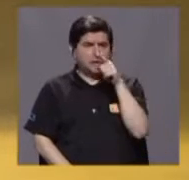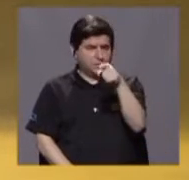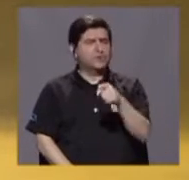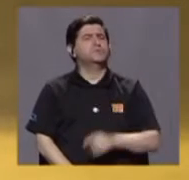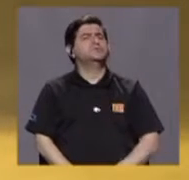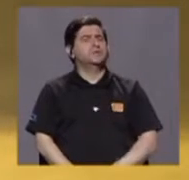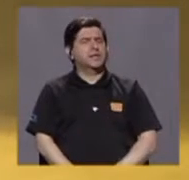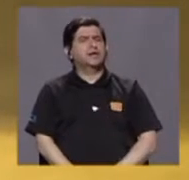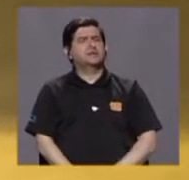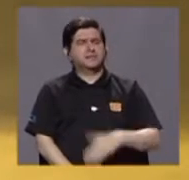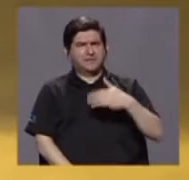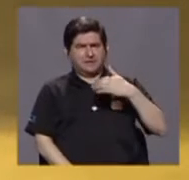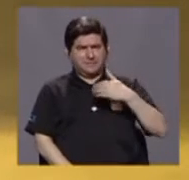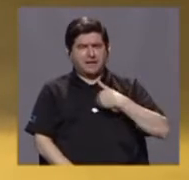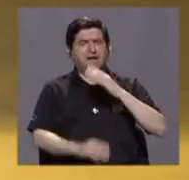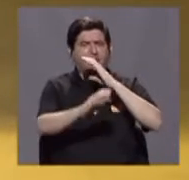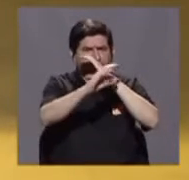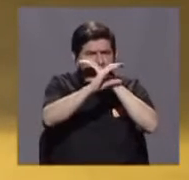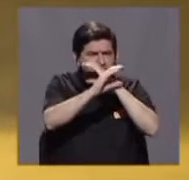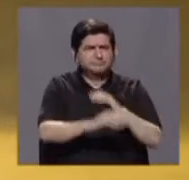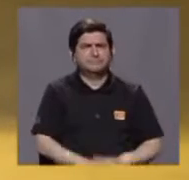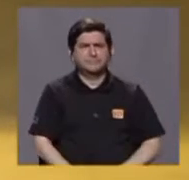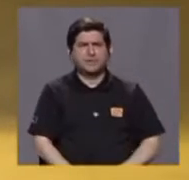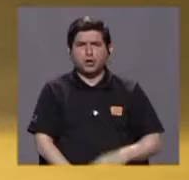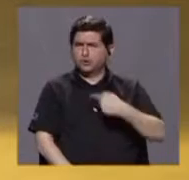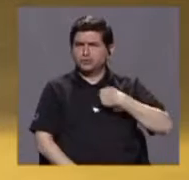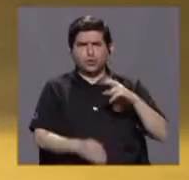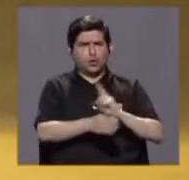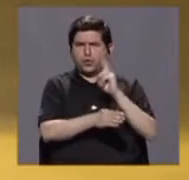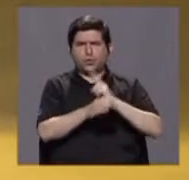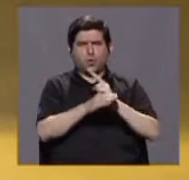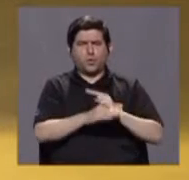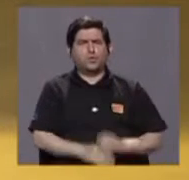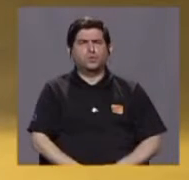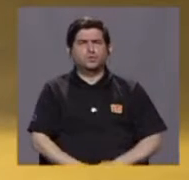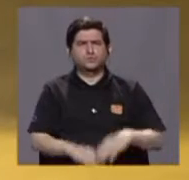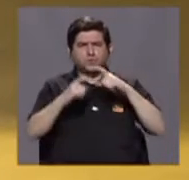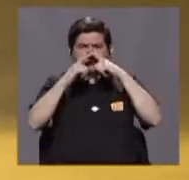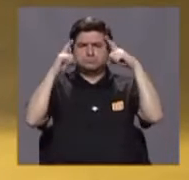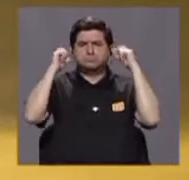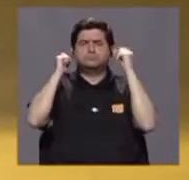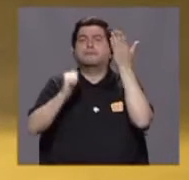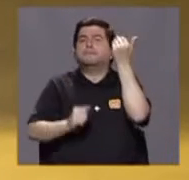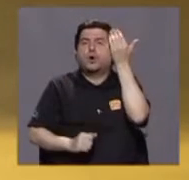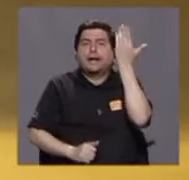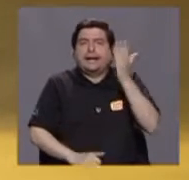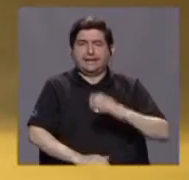cuiden, y si se preguntan por qué no estoy usando mascarilla, es que